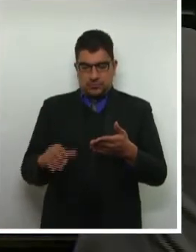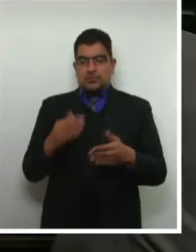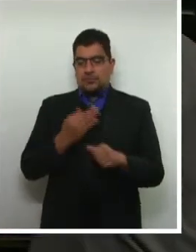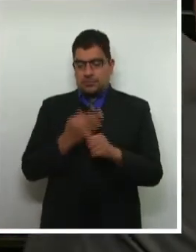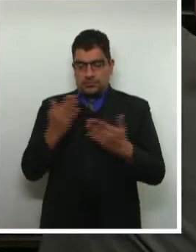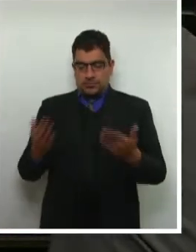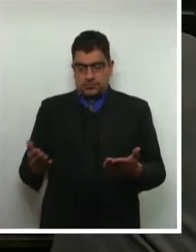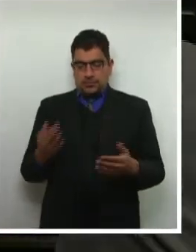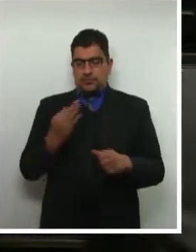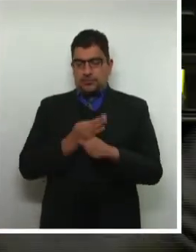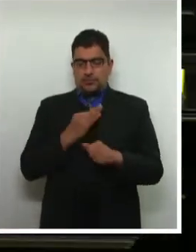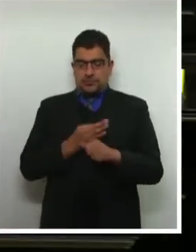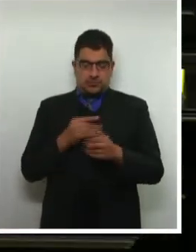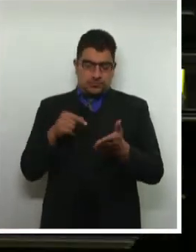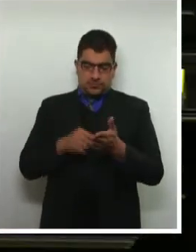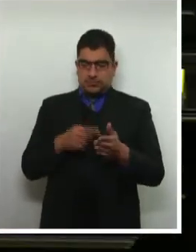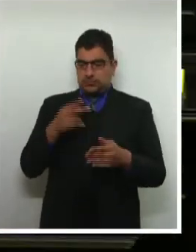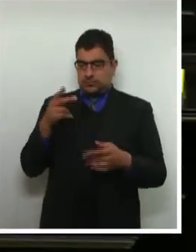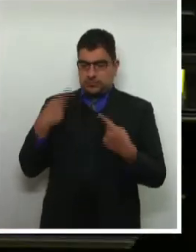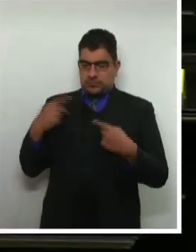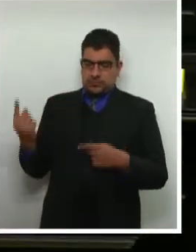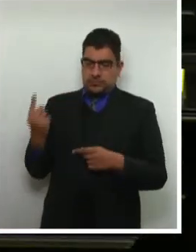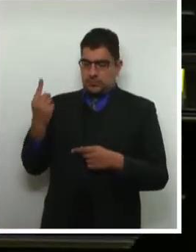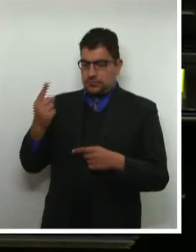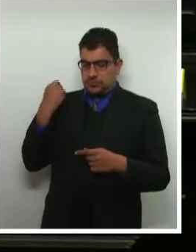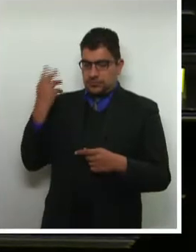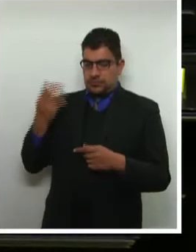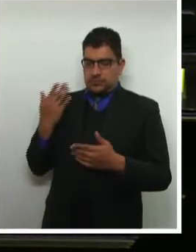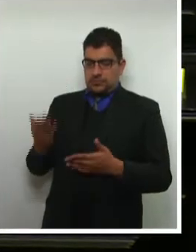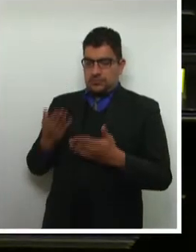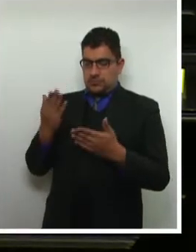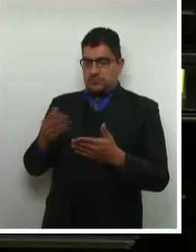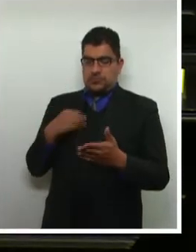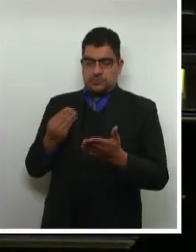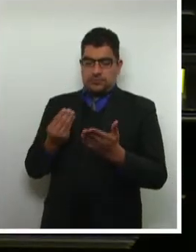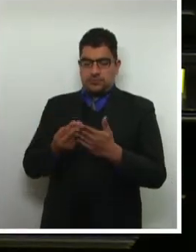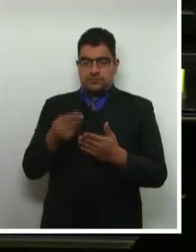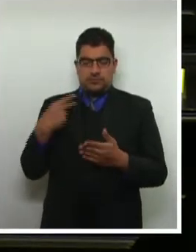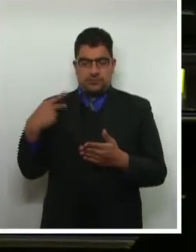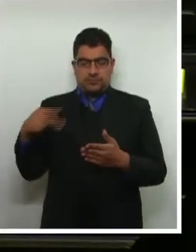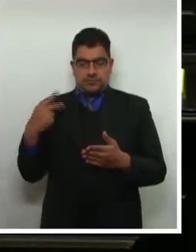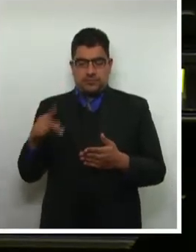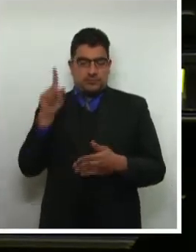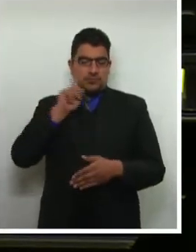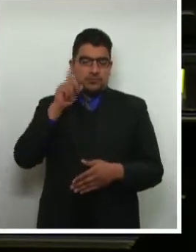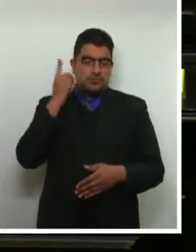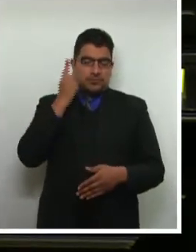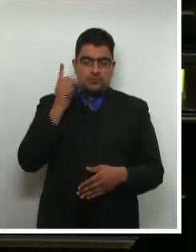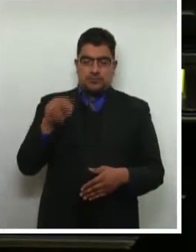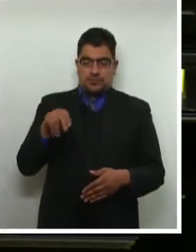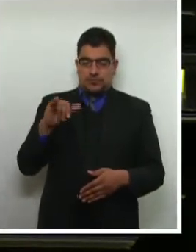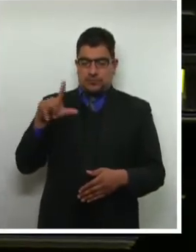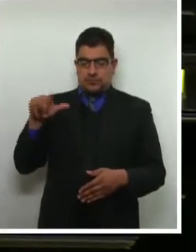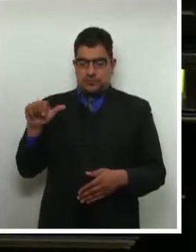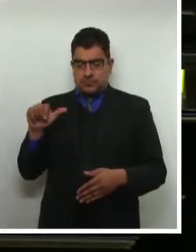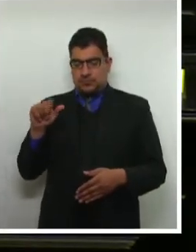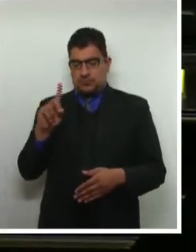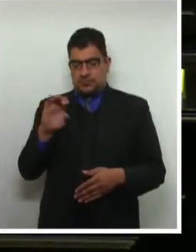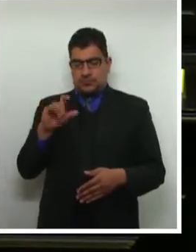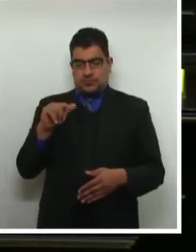Tiene ahora el uso de la palabra para presentar su reserva en lo particular la diputada Mayela